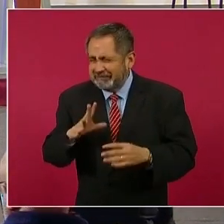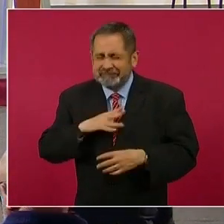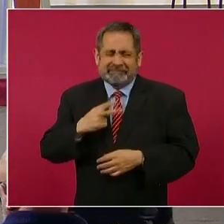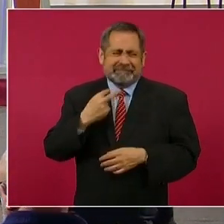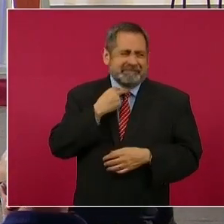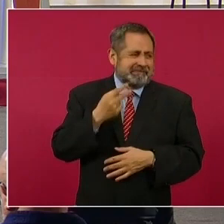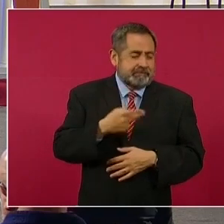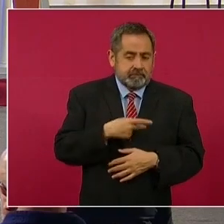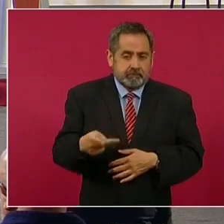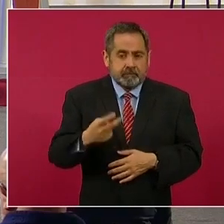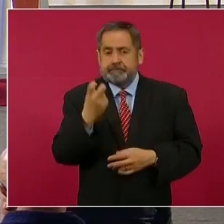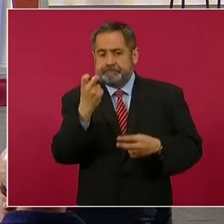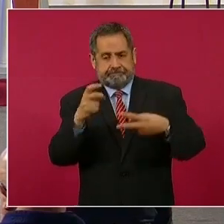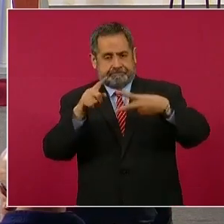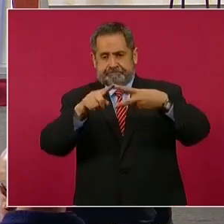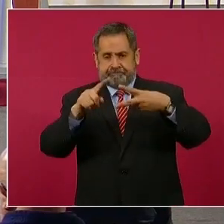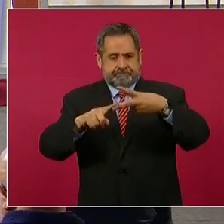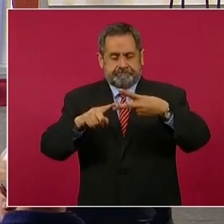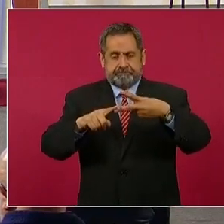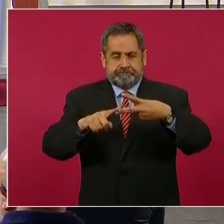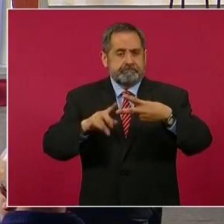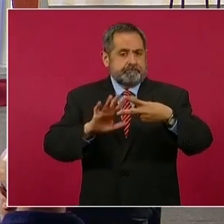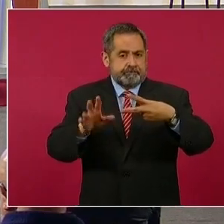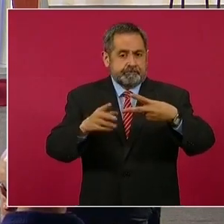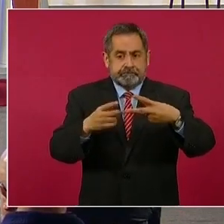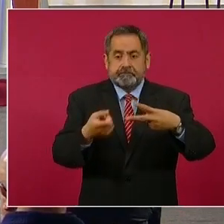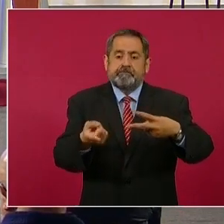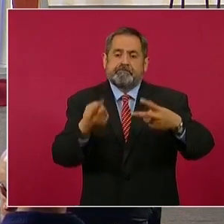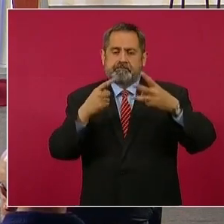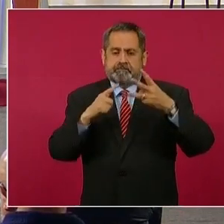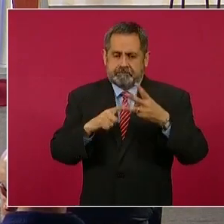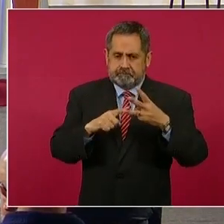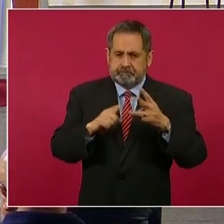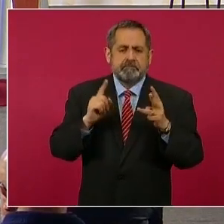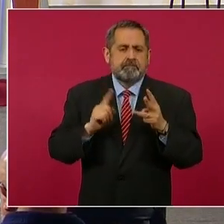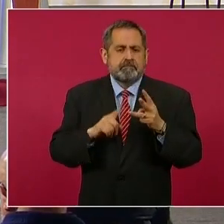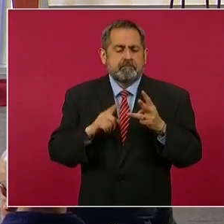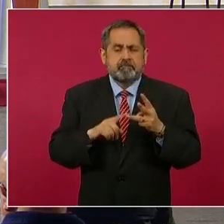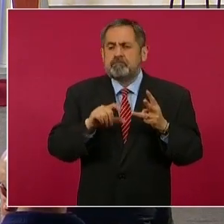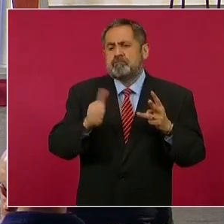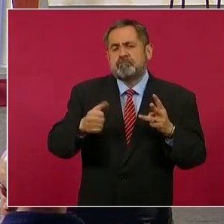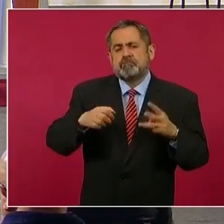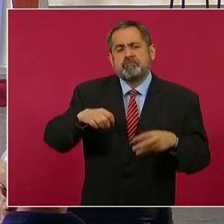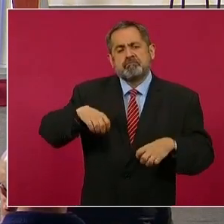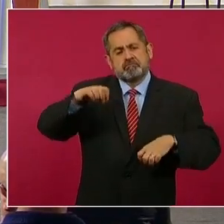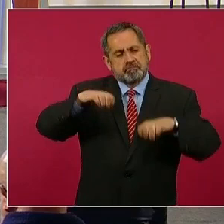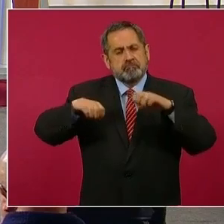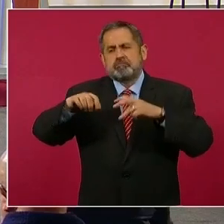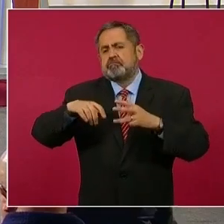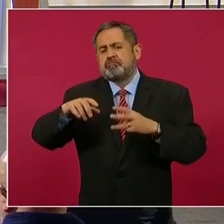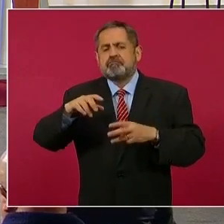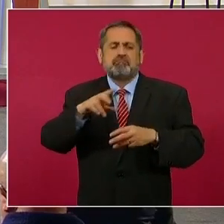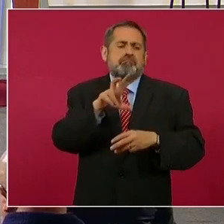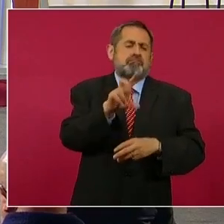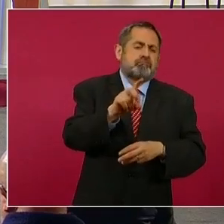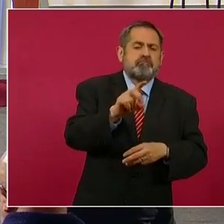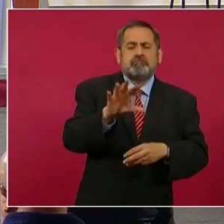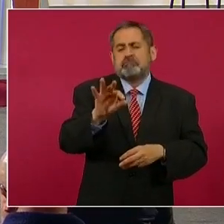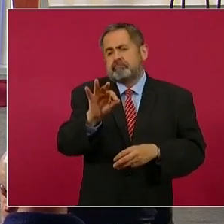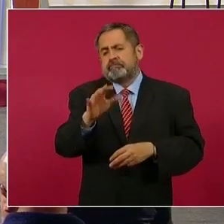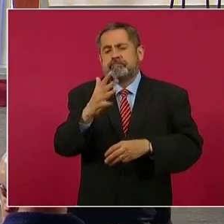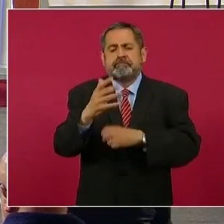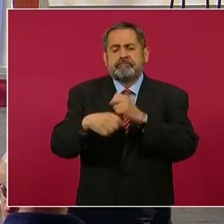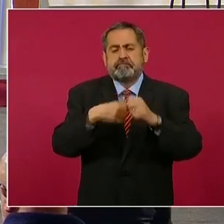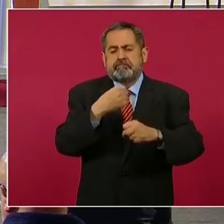2 bloques iniciales. Después tenemos en prioridad media el resto de los adultos, personas de 30, 40,